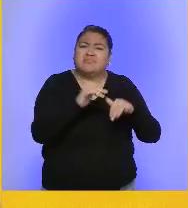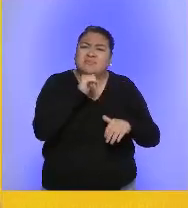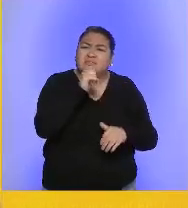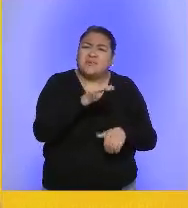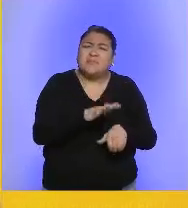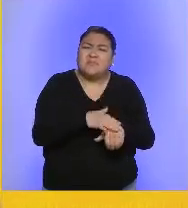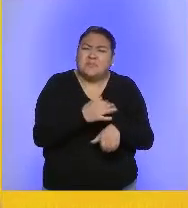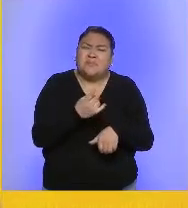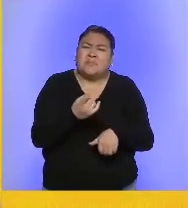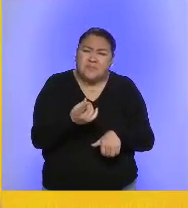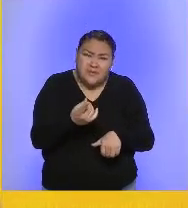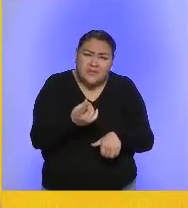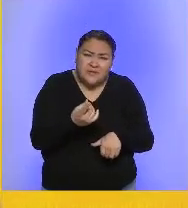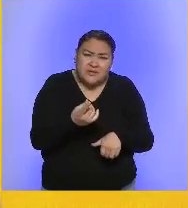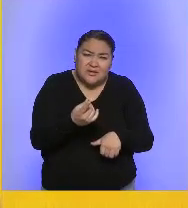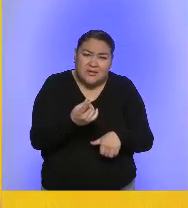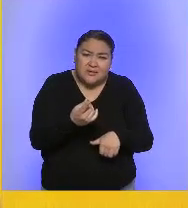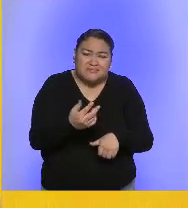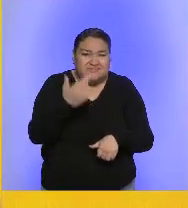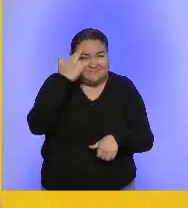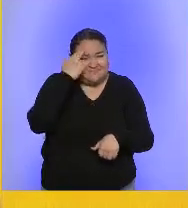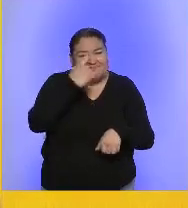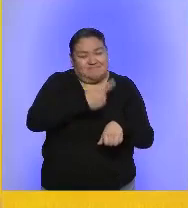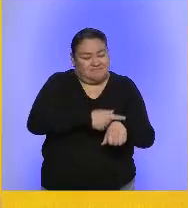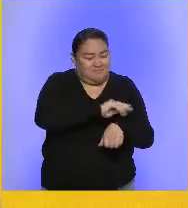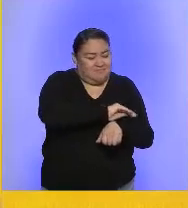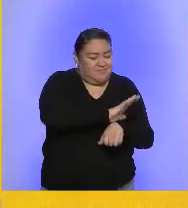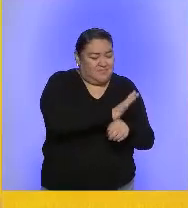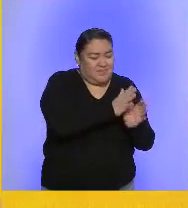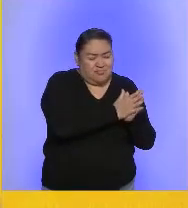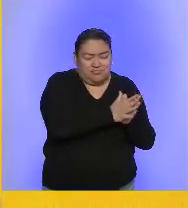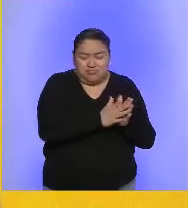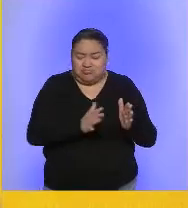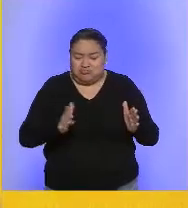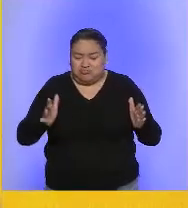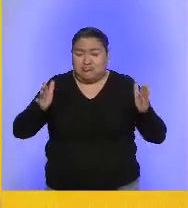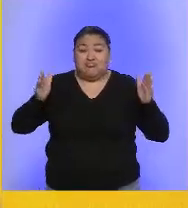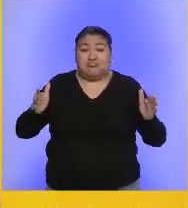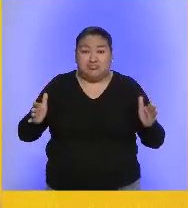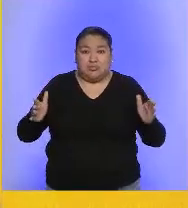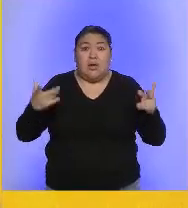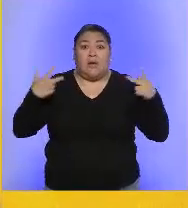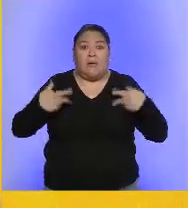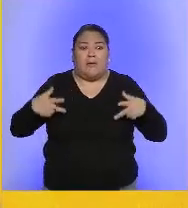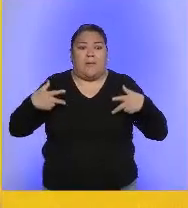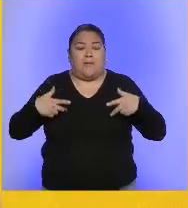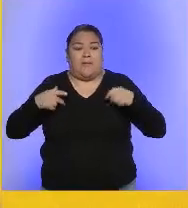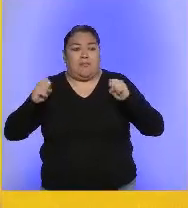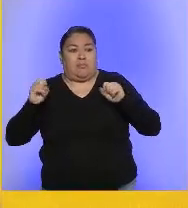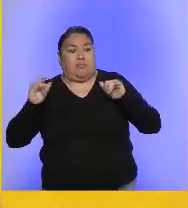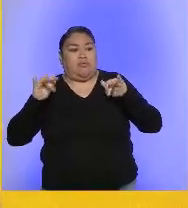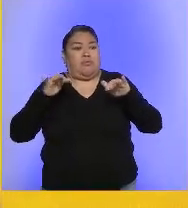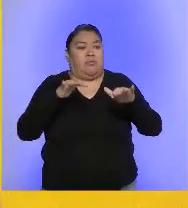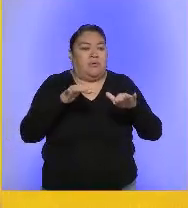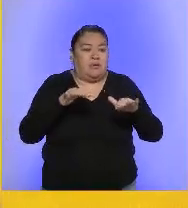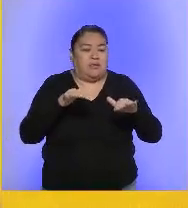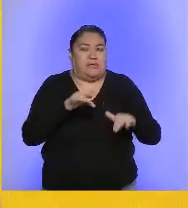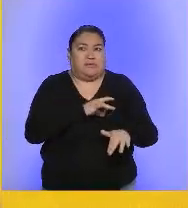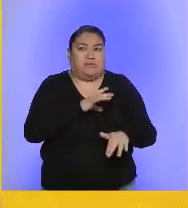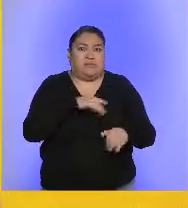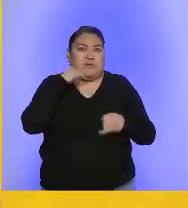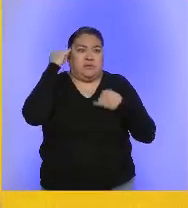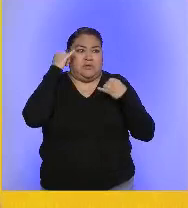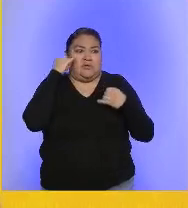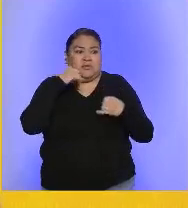la pandemia. Ir en elecciones y participar no es fácil para el electorado. ¿Qué común